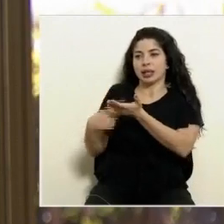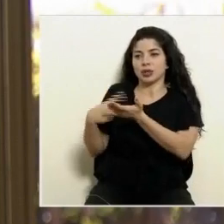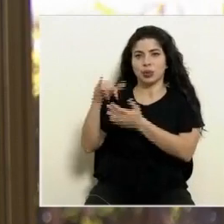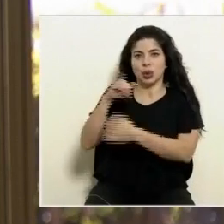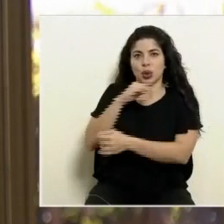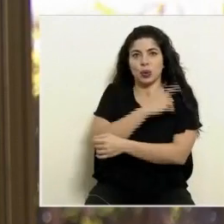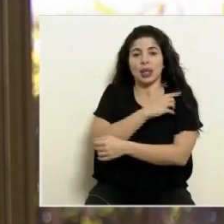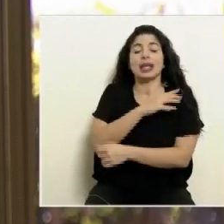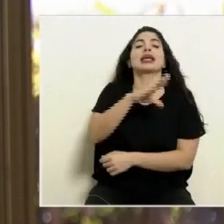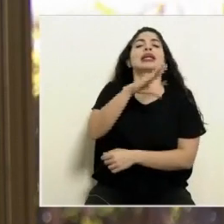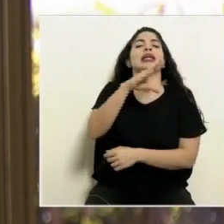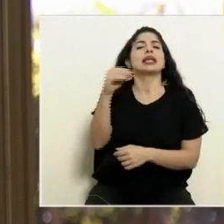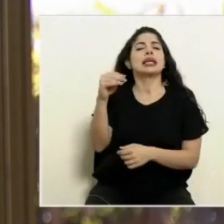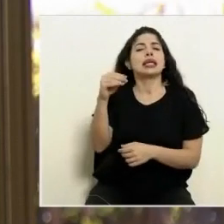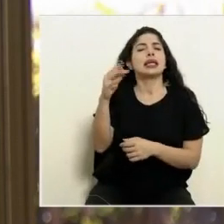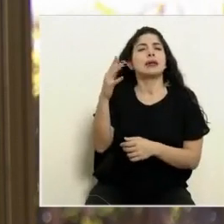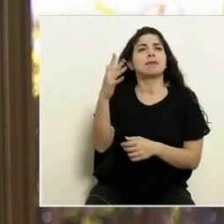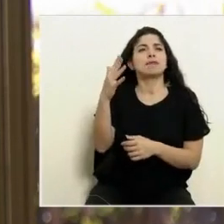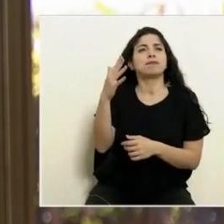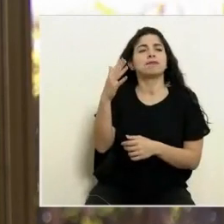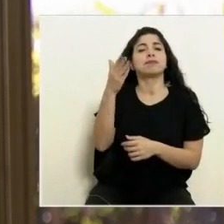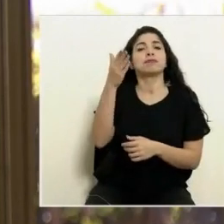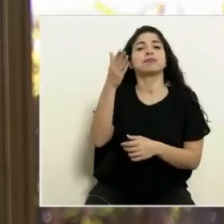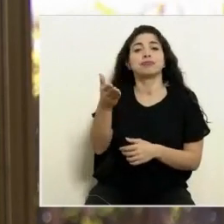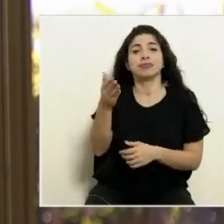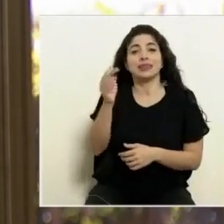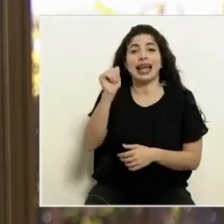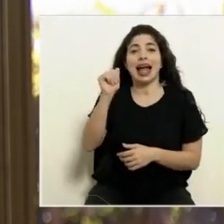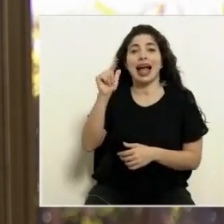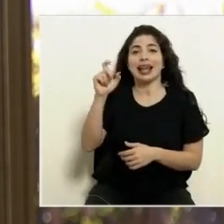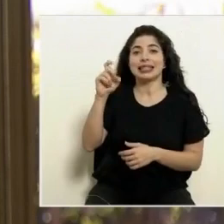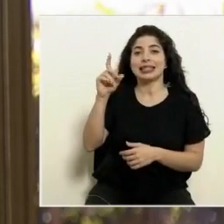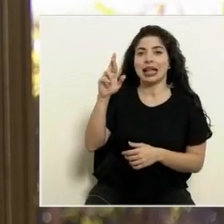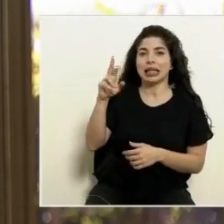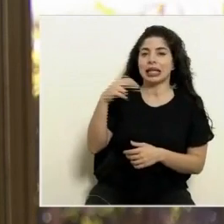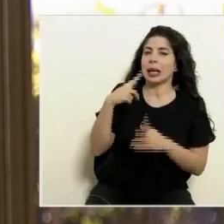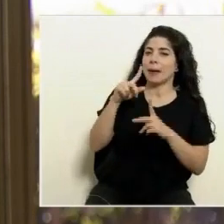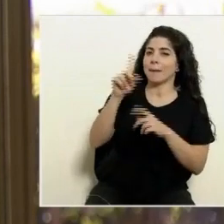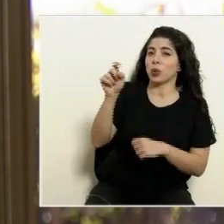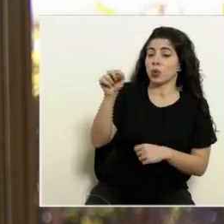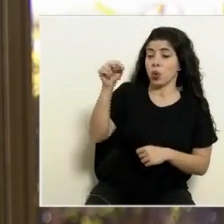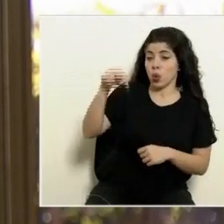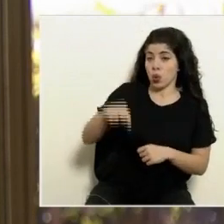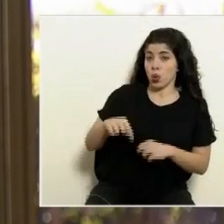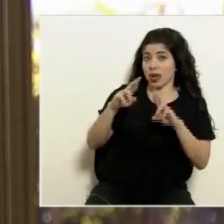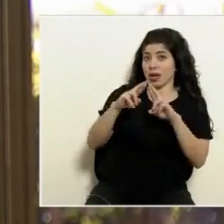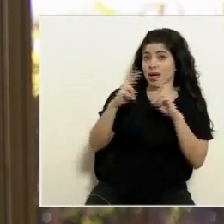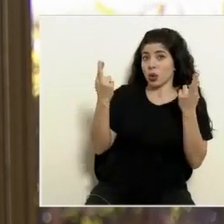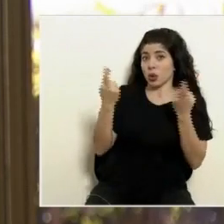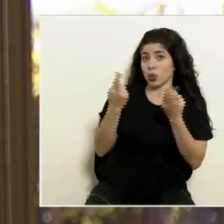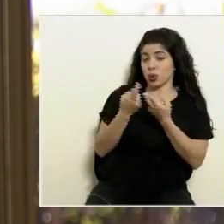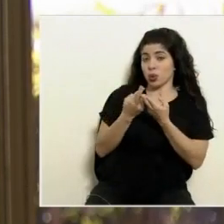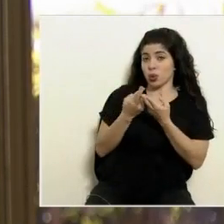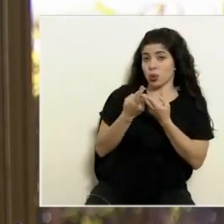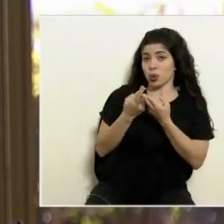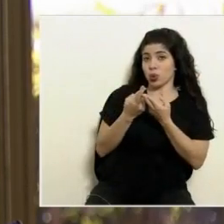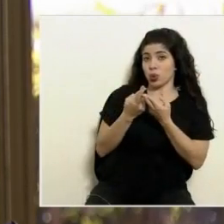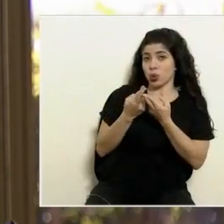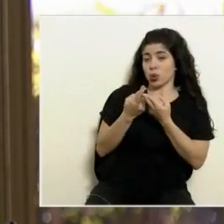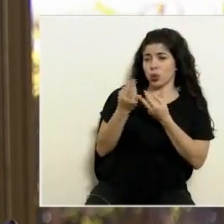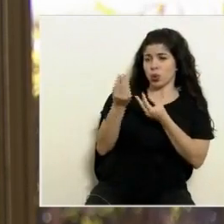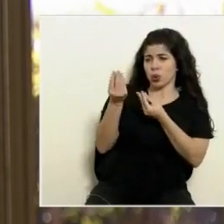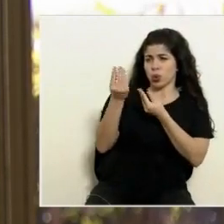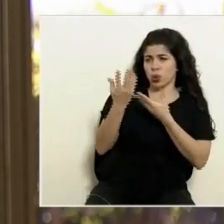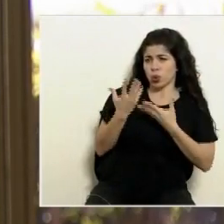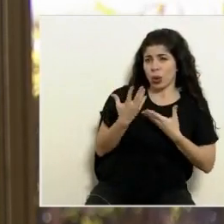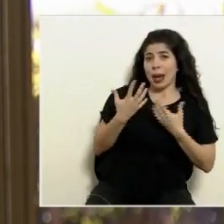directiva? Y a don Alexander quería consultarle, en la reunión hoy se nos comunica